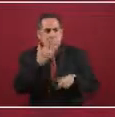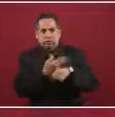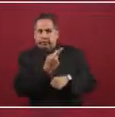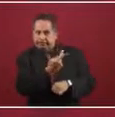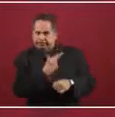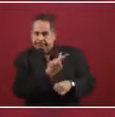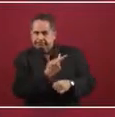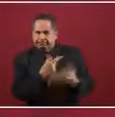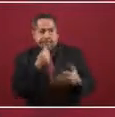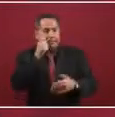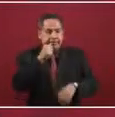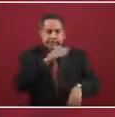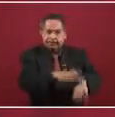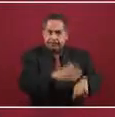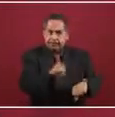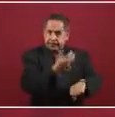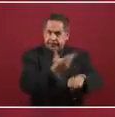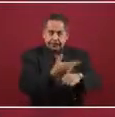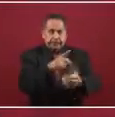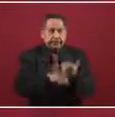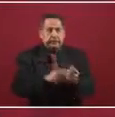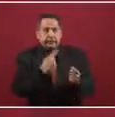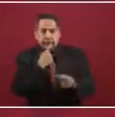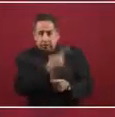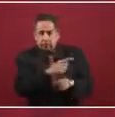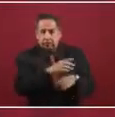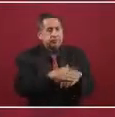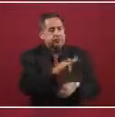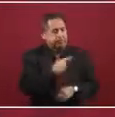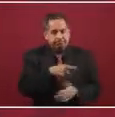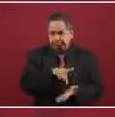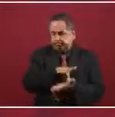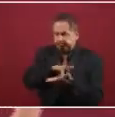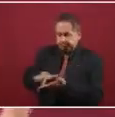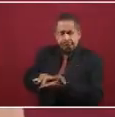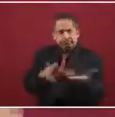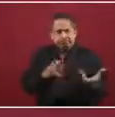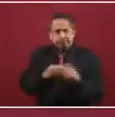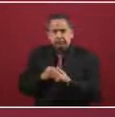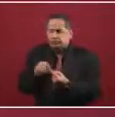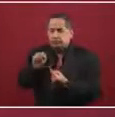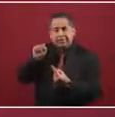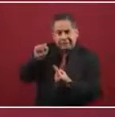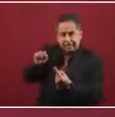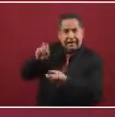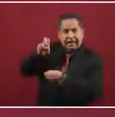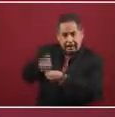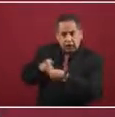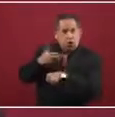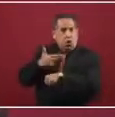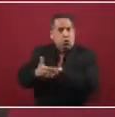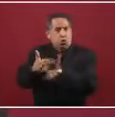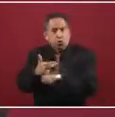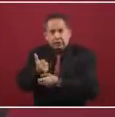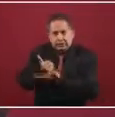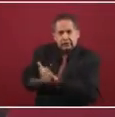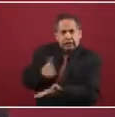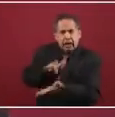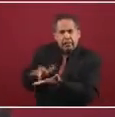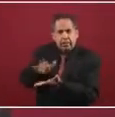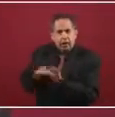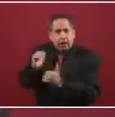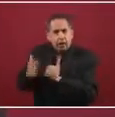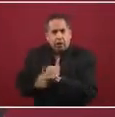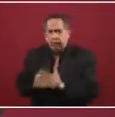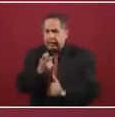yo ayer al secretario de Estado, de apoyar y buscar alternativas allá en Honduras. Y es lo que vamos a hacer, lo que vamos a tratar de